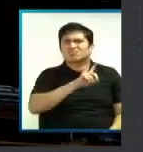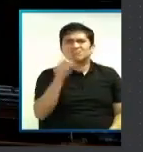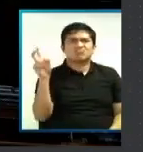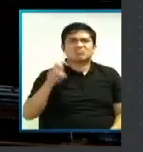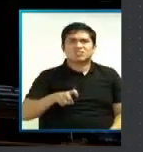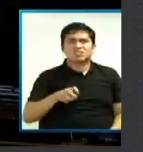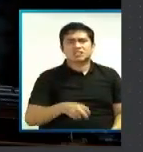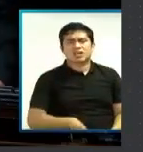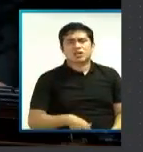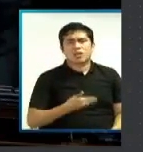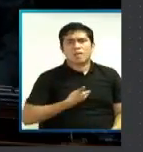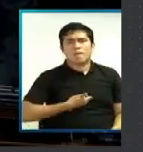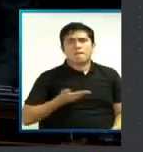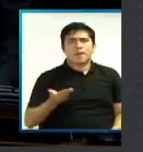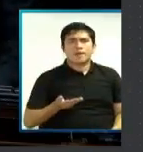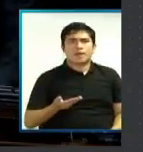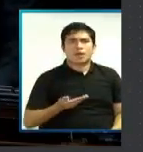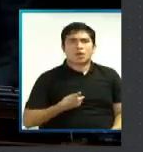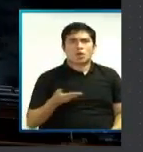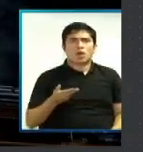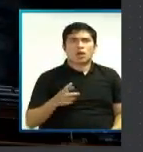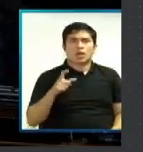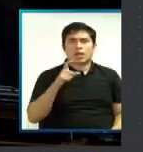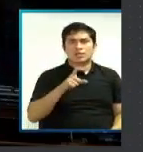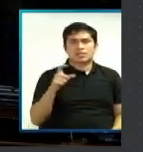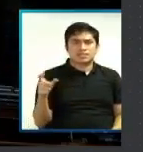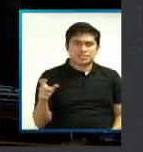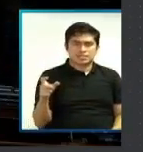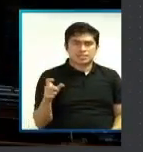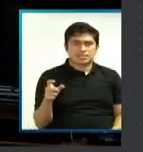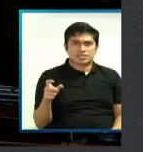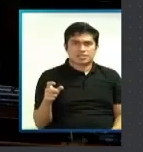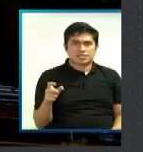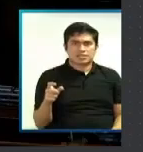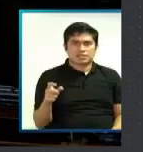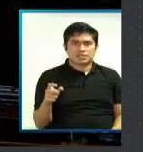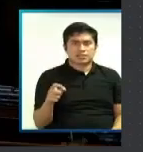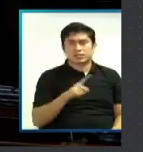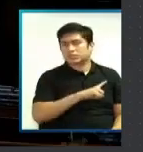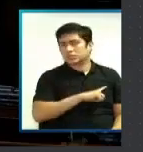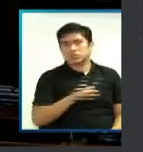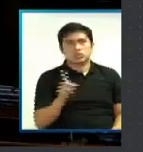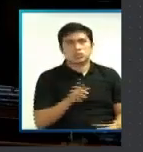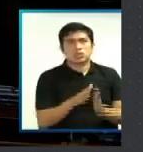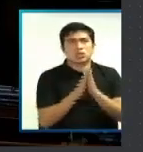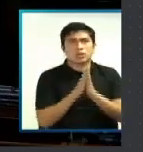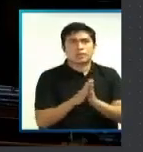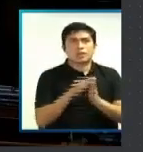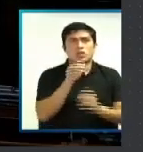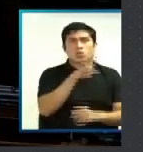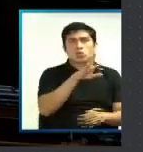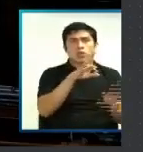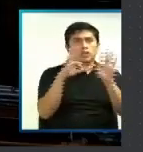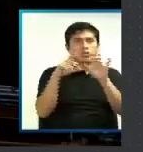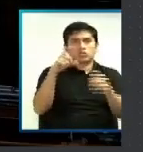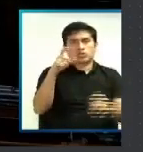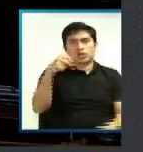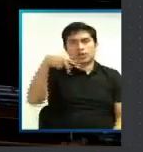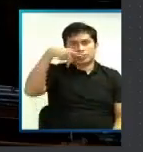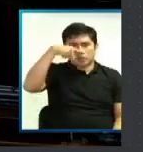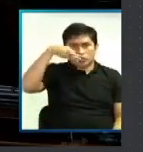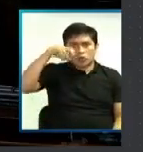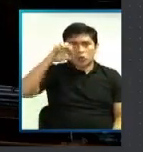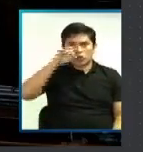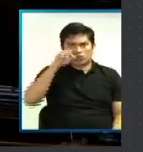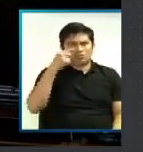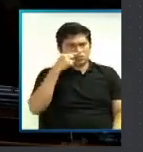de Constitucionalidad una solicitud para que opinen acerca de la iniciativa 6076, esta iniciativa de ley